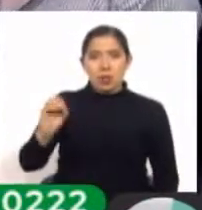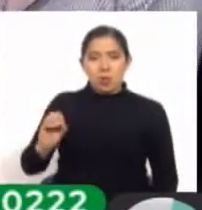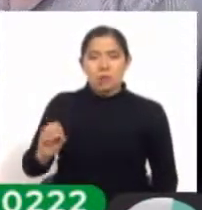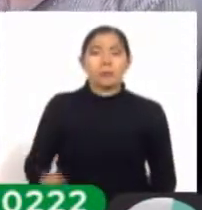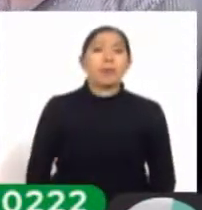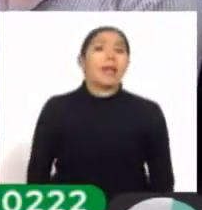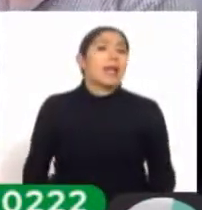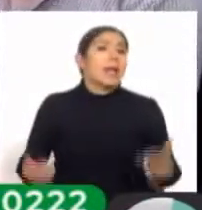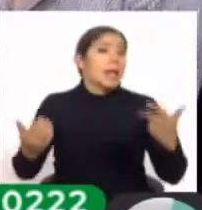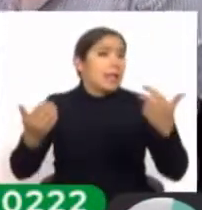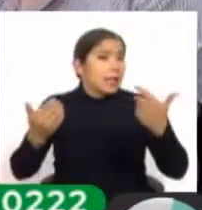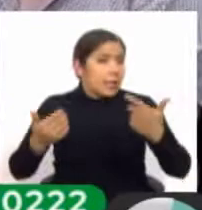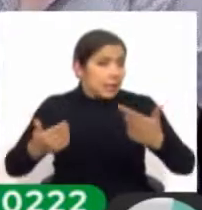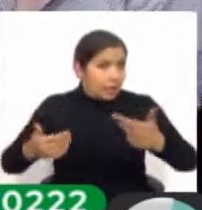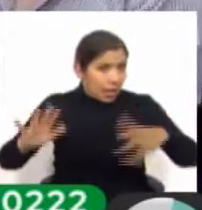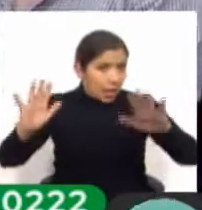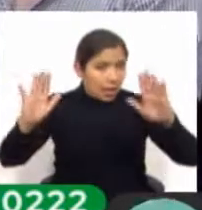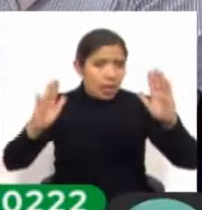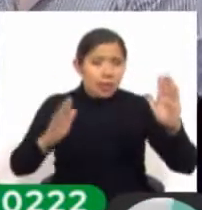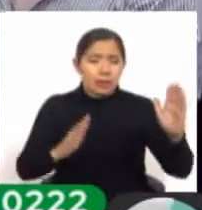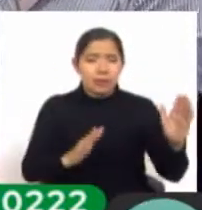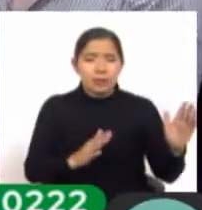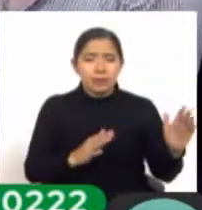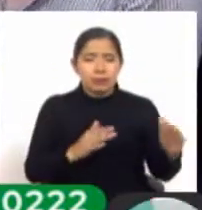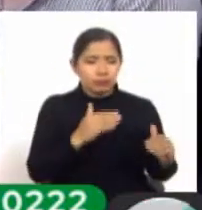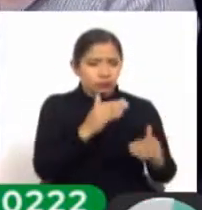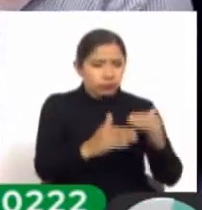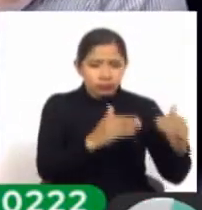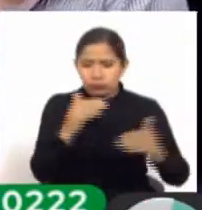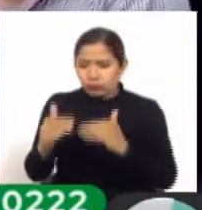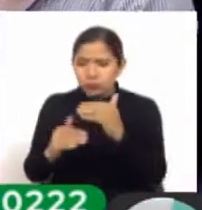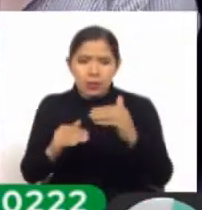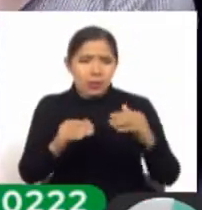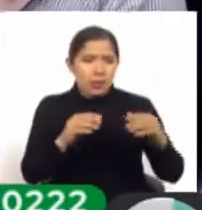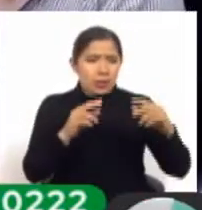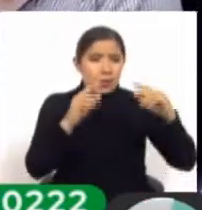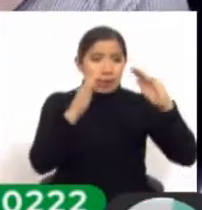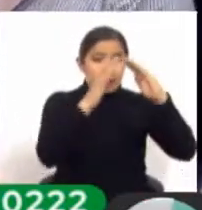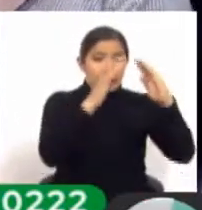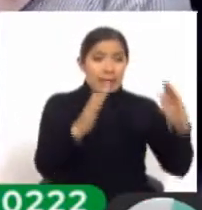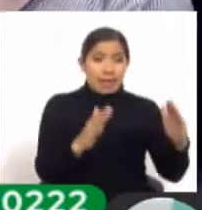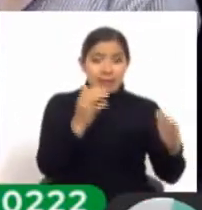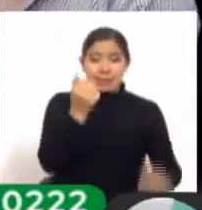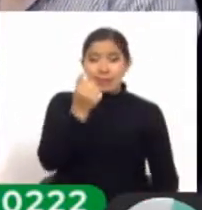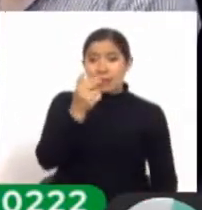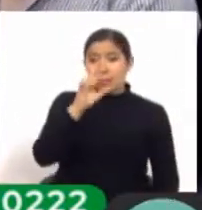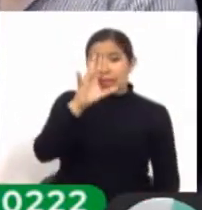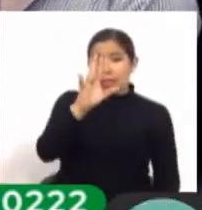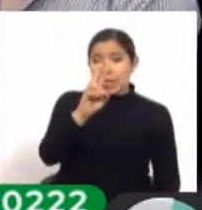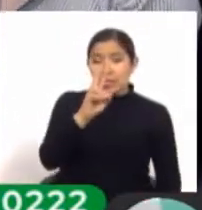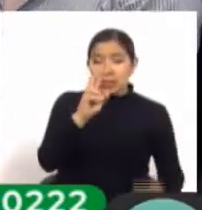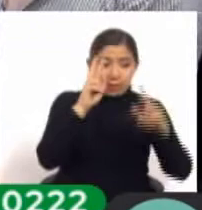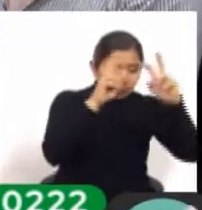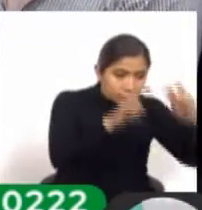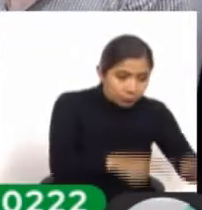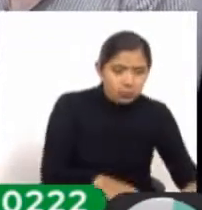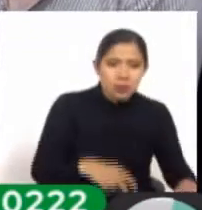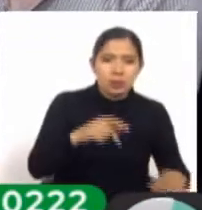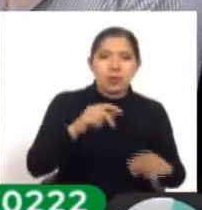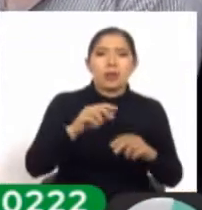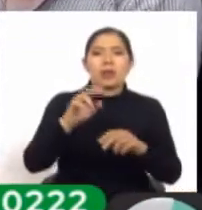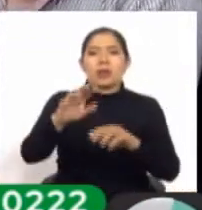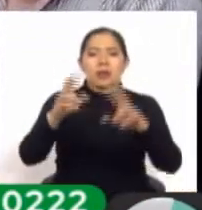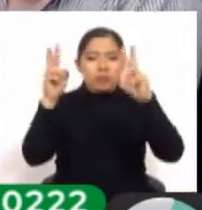Se ha ejecutado el allanamiento de 17 domicilios apoyados por el Ministerio Público